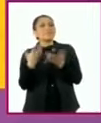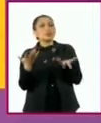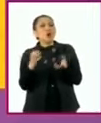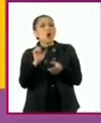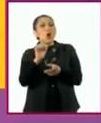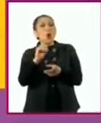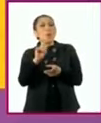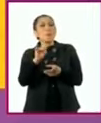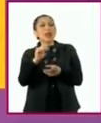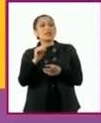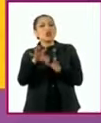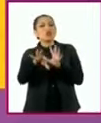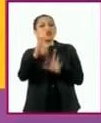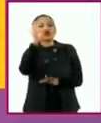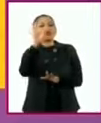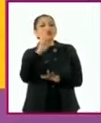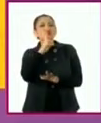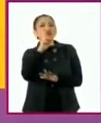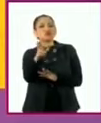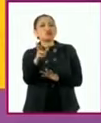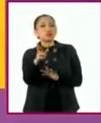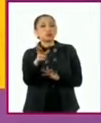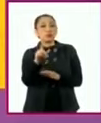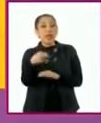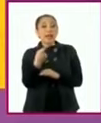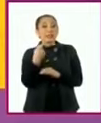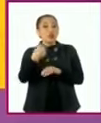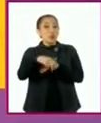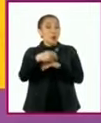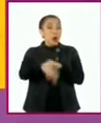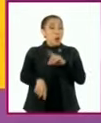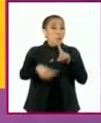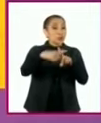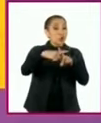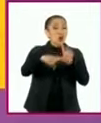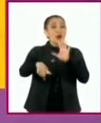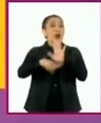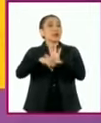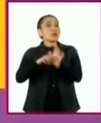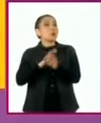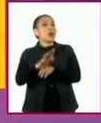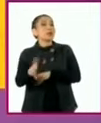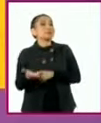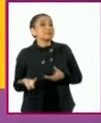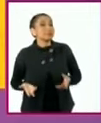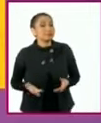situación? ¿El resultado de la operación es un número positivo o negativo?